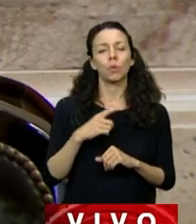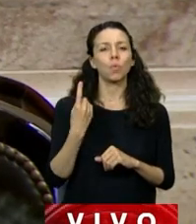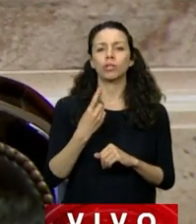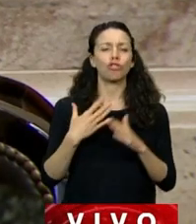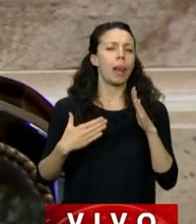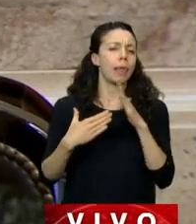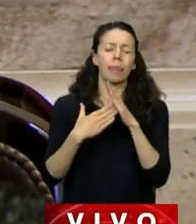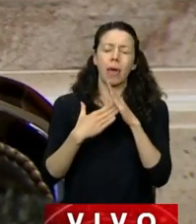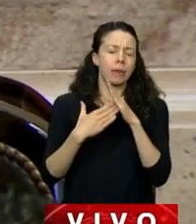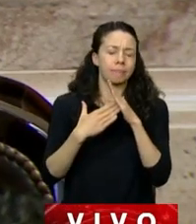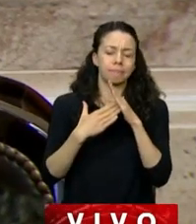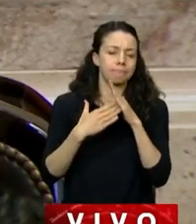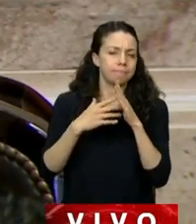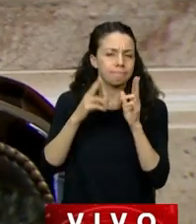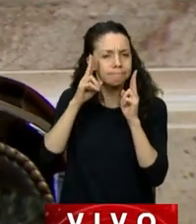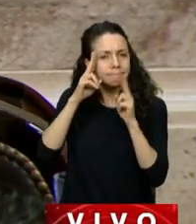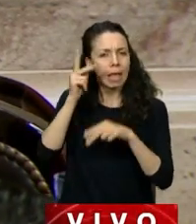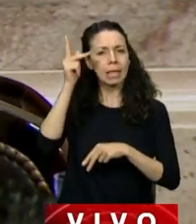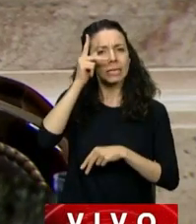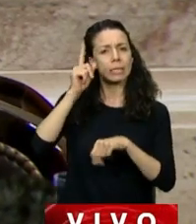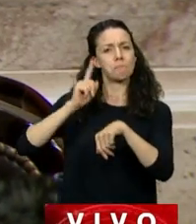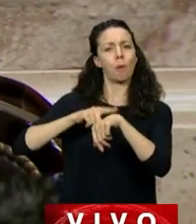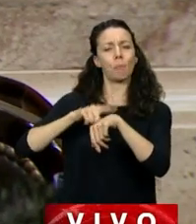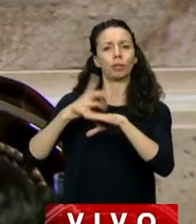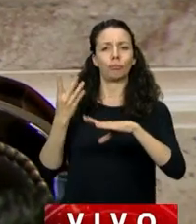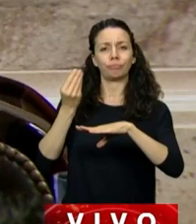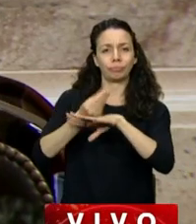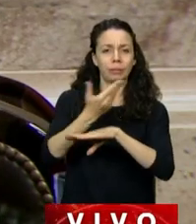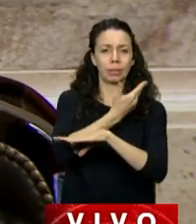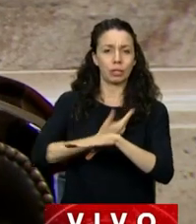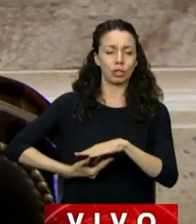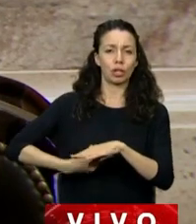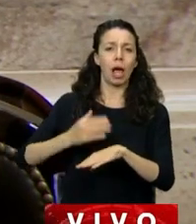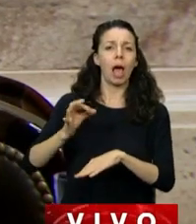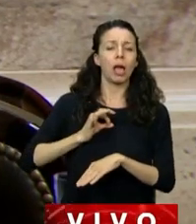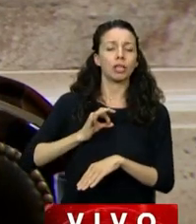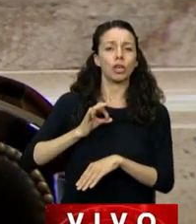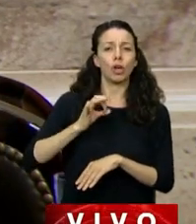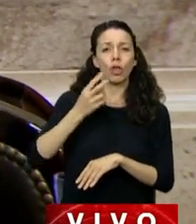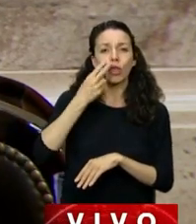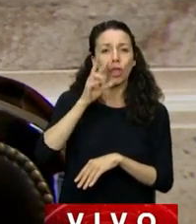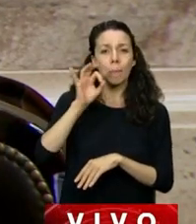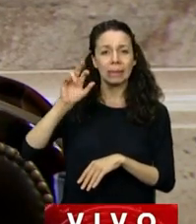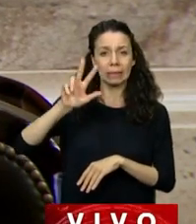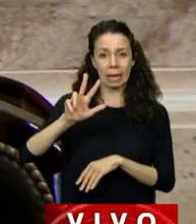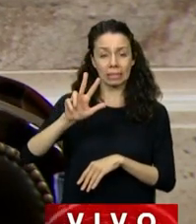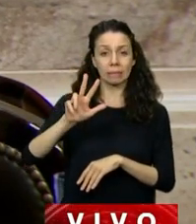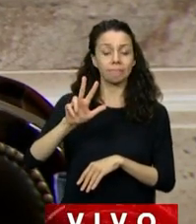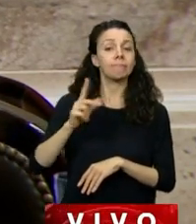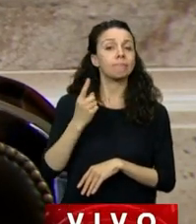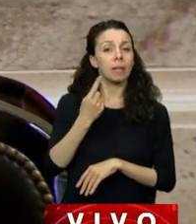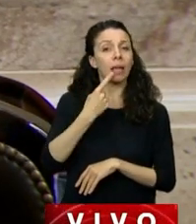kirchner cuando asumió la presidencia de la nación el año 2003 dijo una